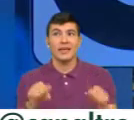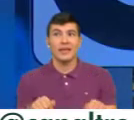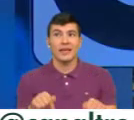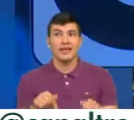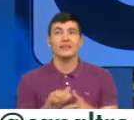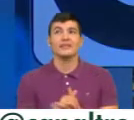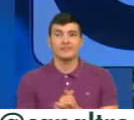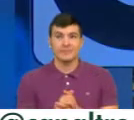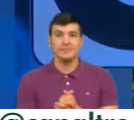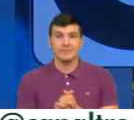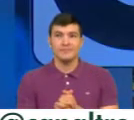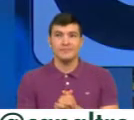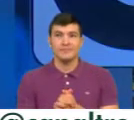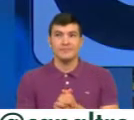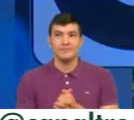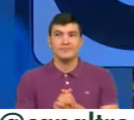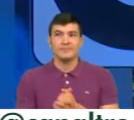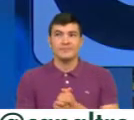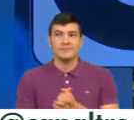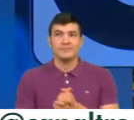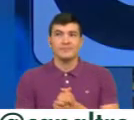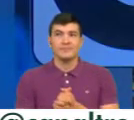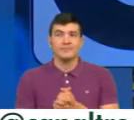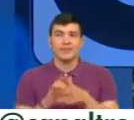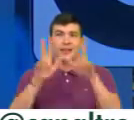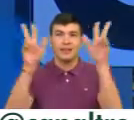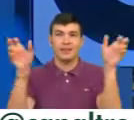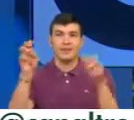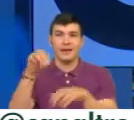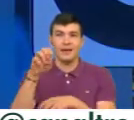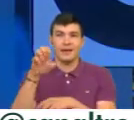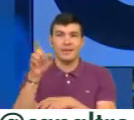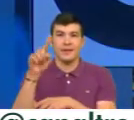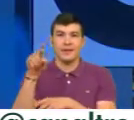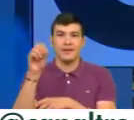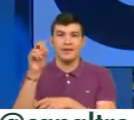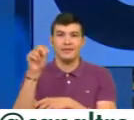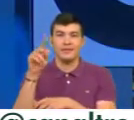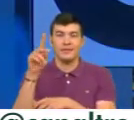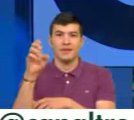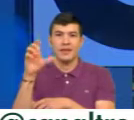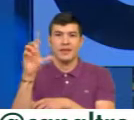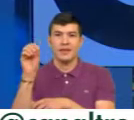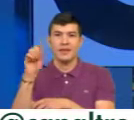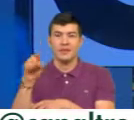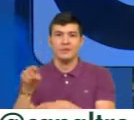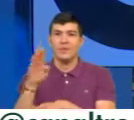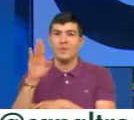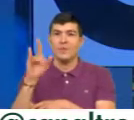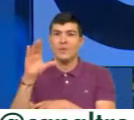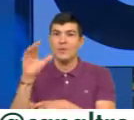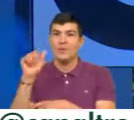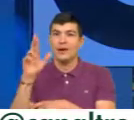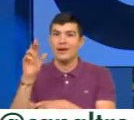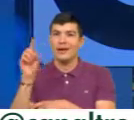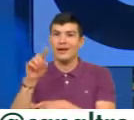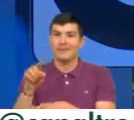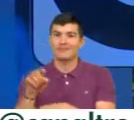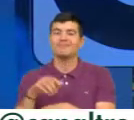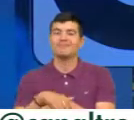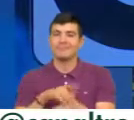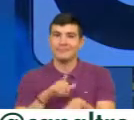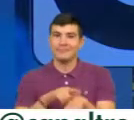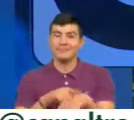de los búcaros es el tema central de nuestra unidad investigativa de hoy. Esta mega obra es una de las más polémicas y demoradas del